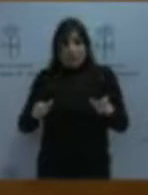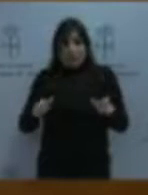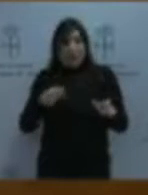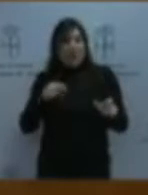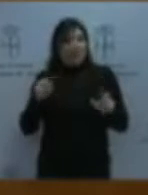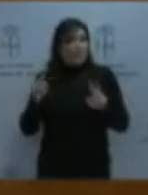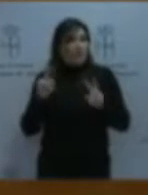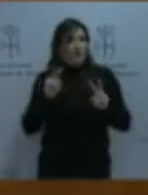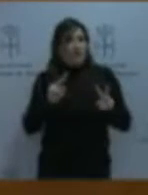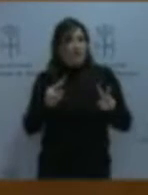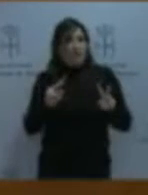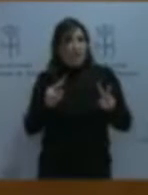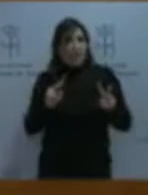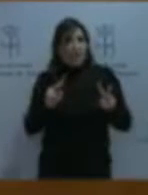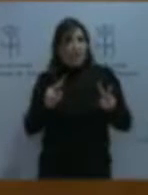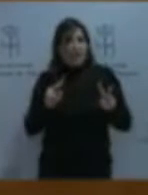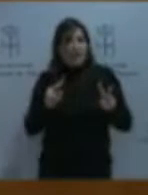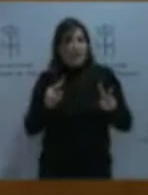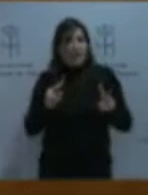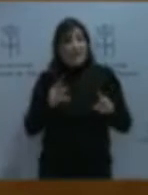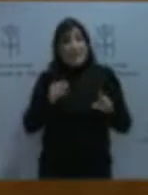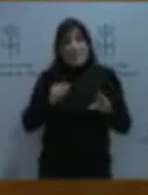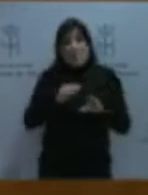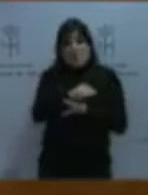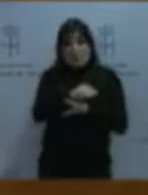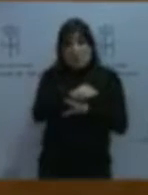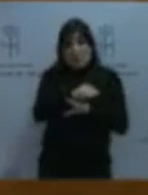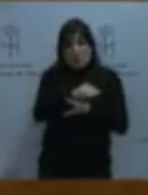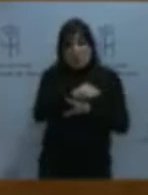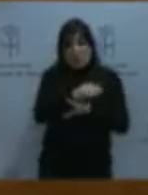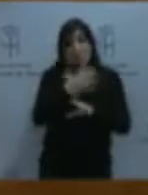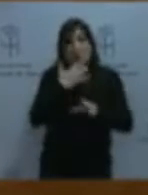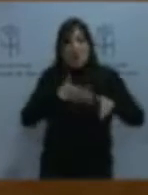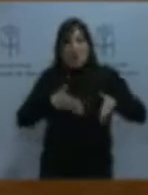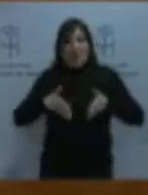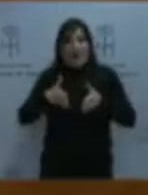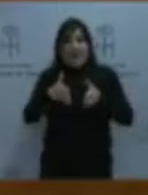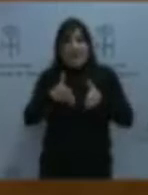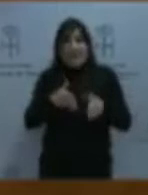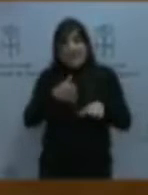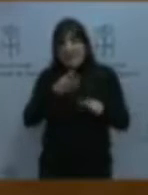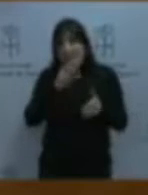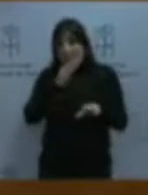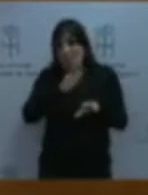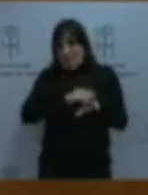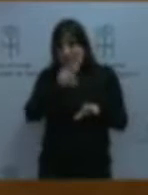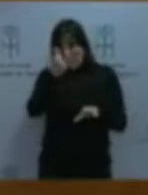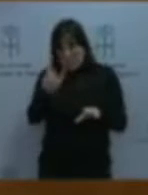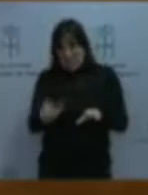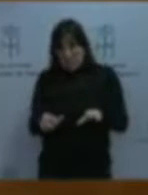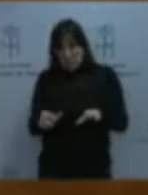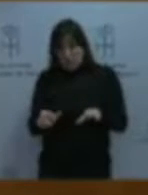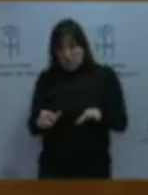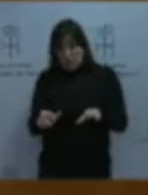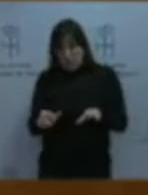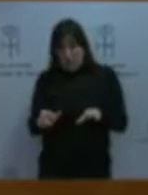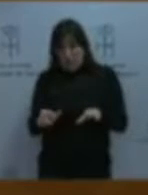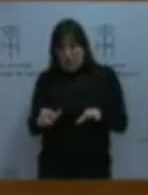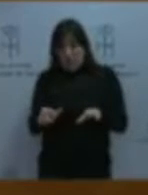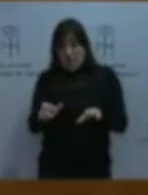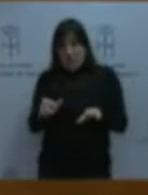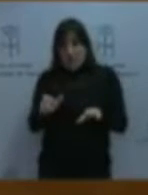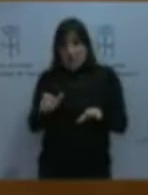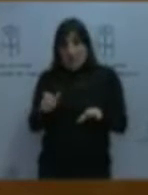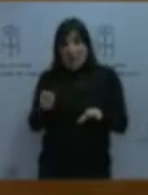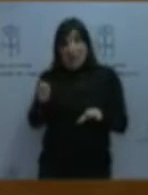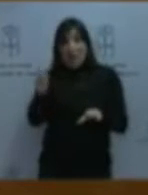telecomunicaciones no llega ni siquiera para pagar el sueldo de una persona que pueda estar empleada para abrir los clásicos telecentros en